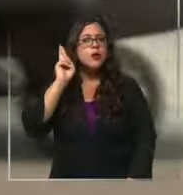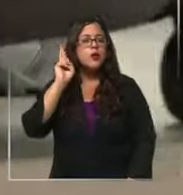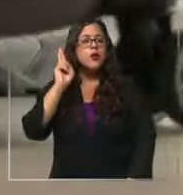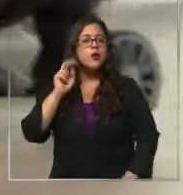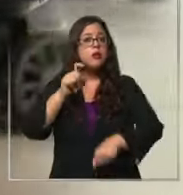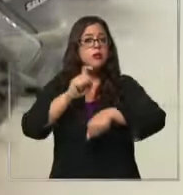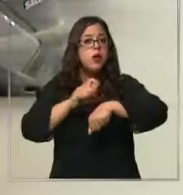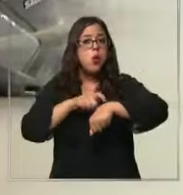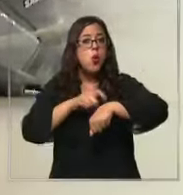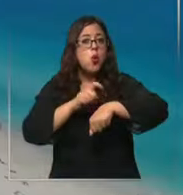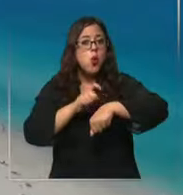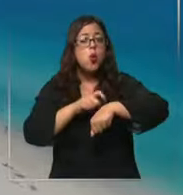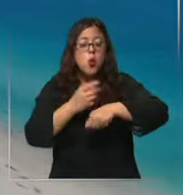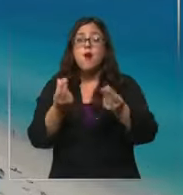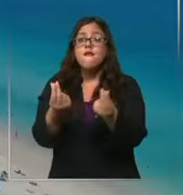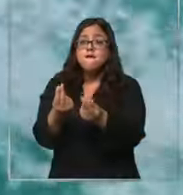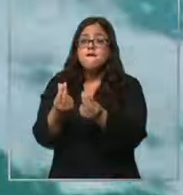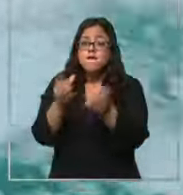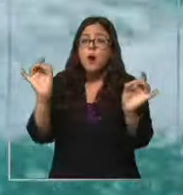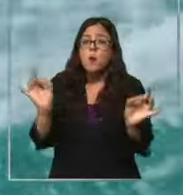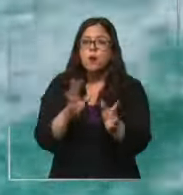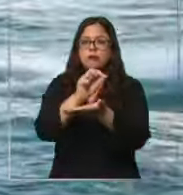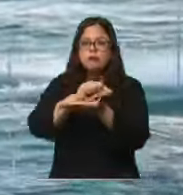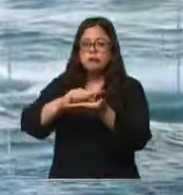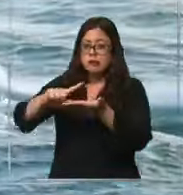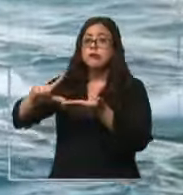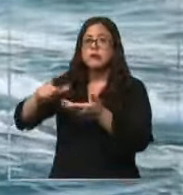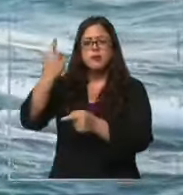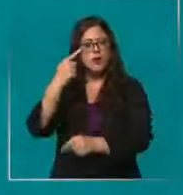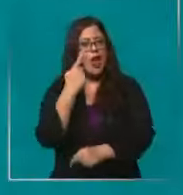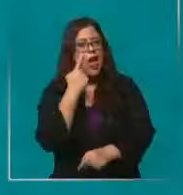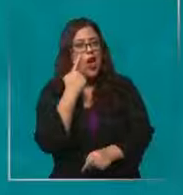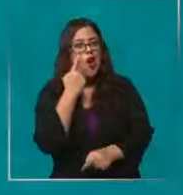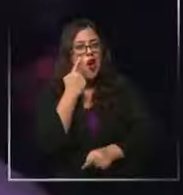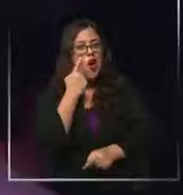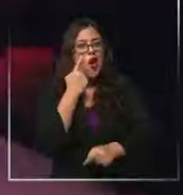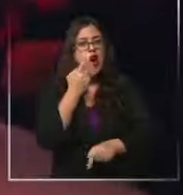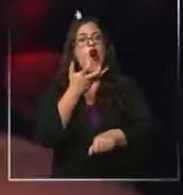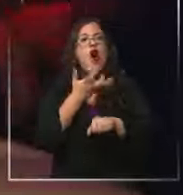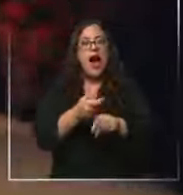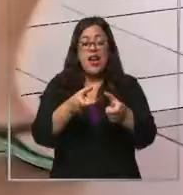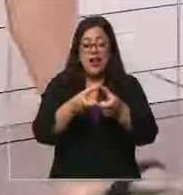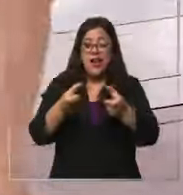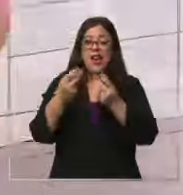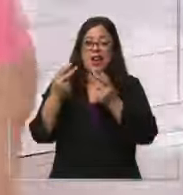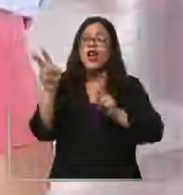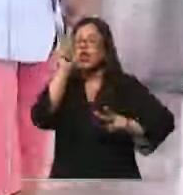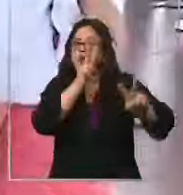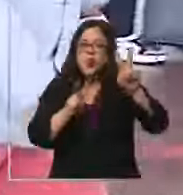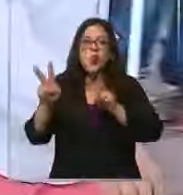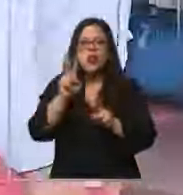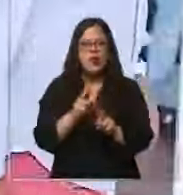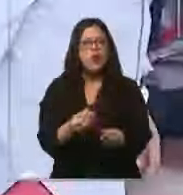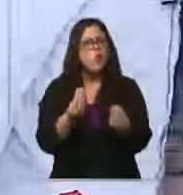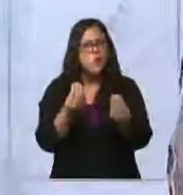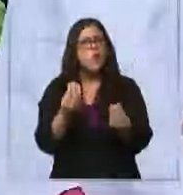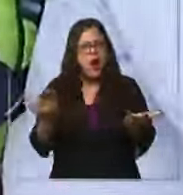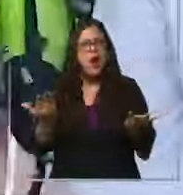El tiempo pasa y los precios podrían aumentar, pero ojo, aún hay paquetes turísticos bastante